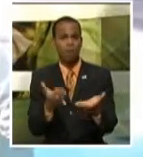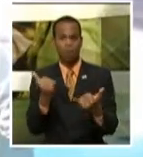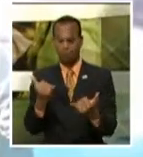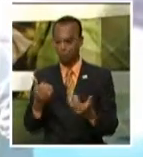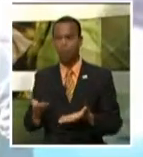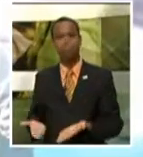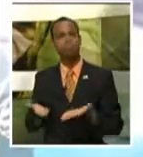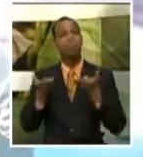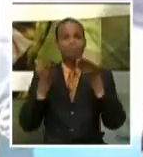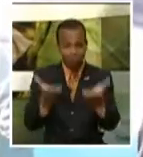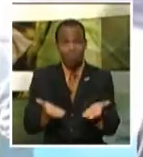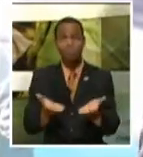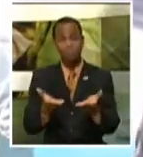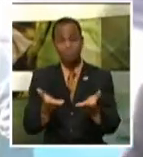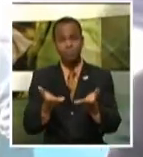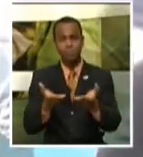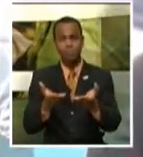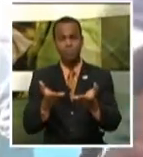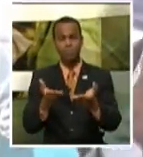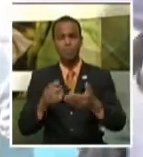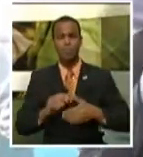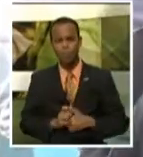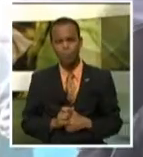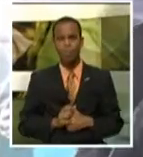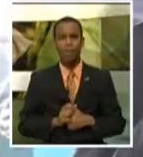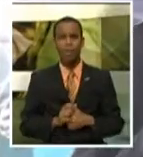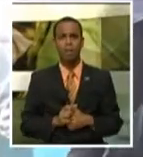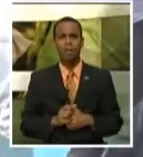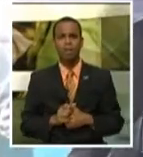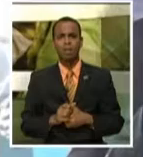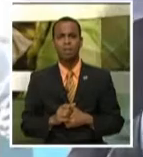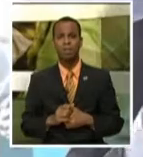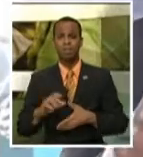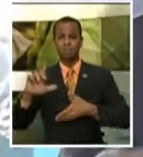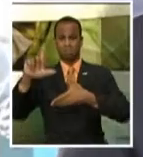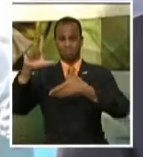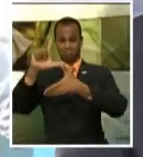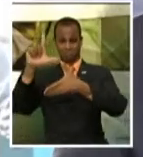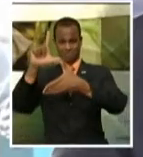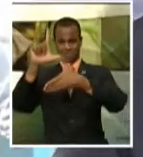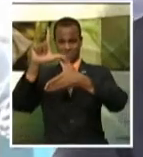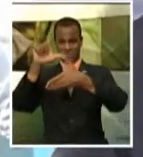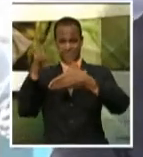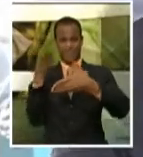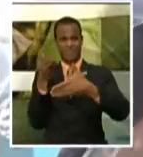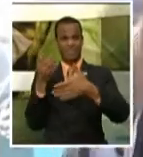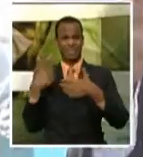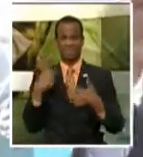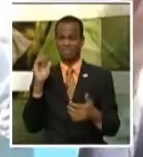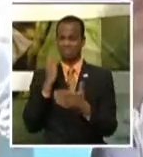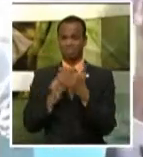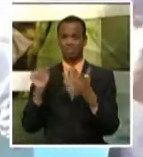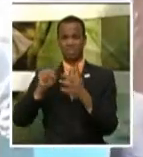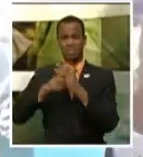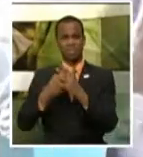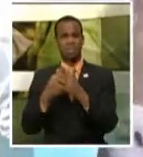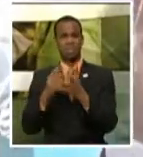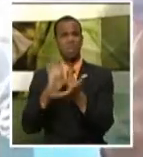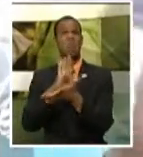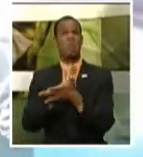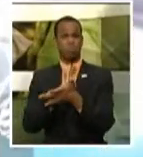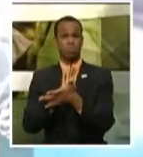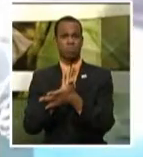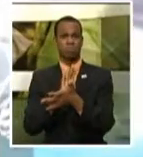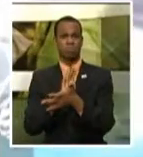En América Latina también hay el mayor nivel de inicio escolar. Los niños ingresan a la